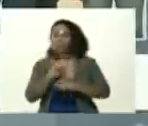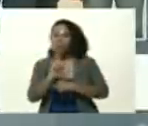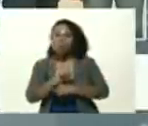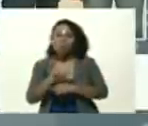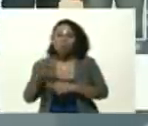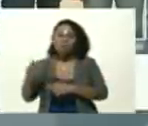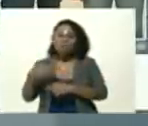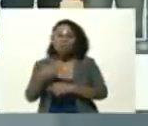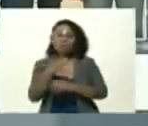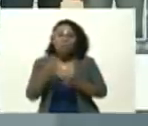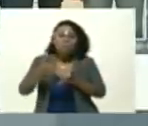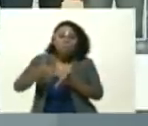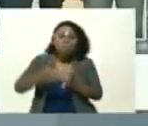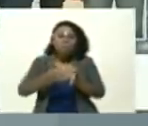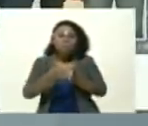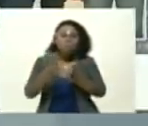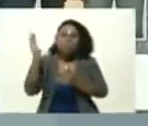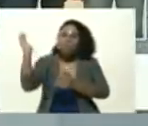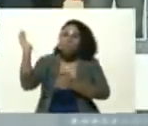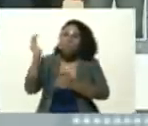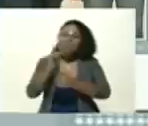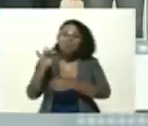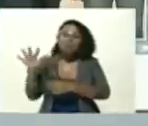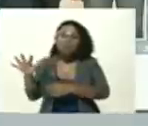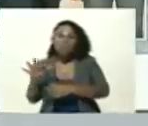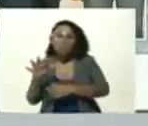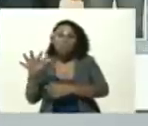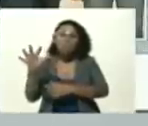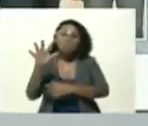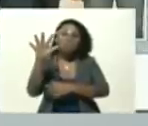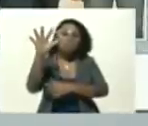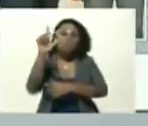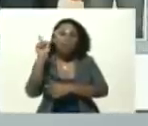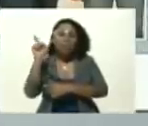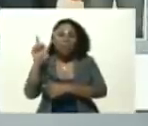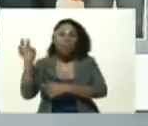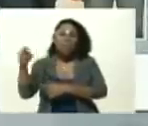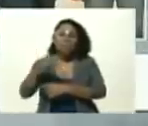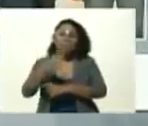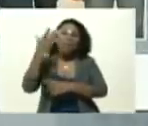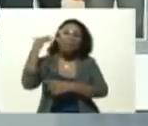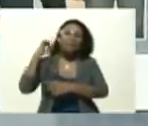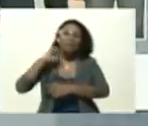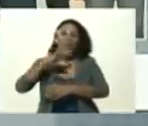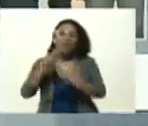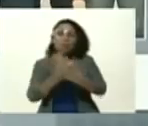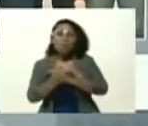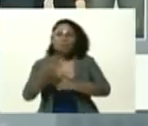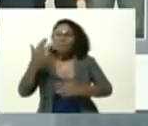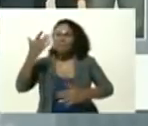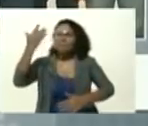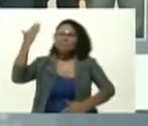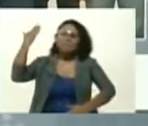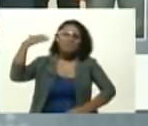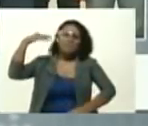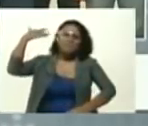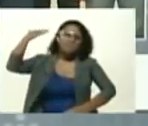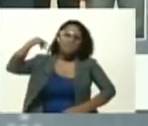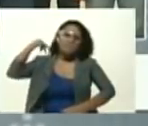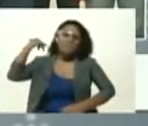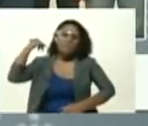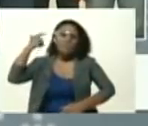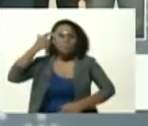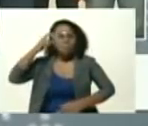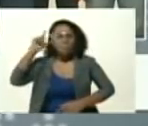que está el canal que viene de la montaña del Guarayra Repano. Por ahí hubo un río hace no sé cuánto, y el